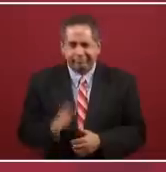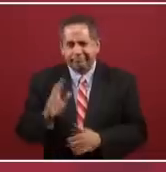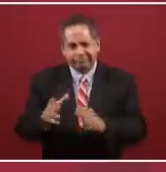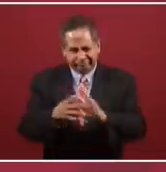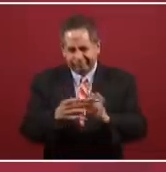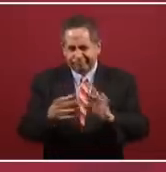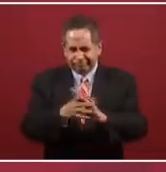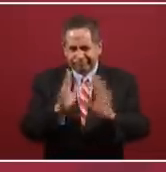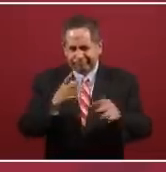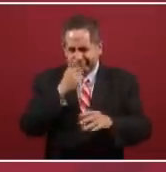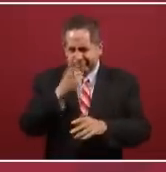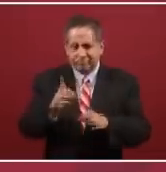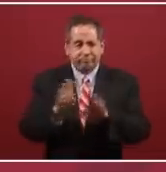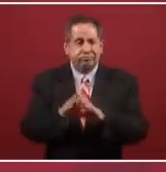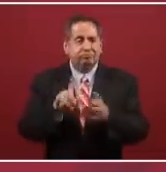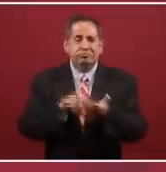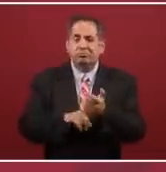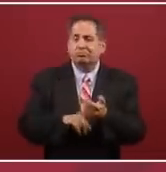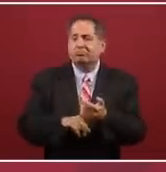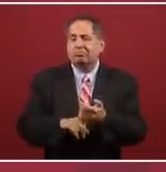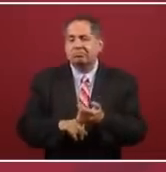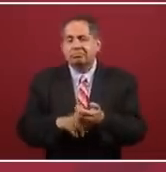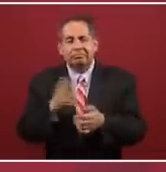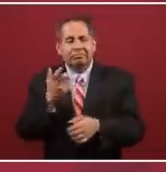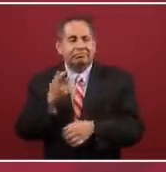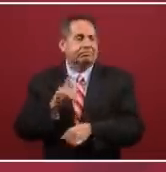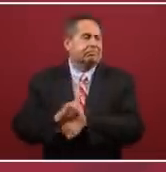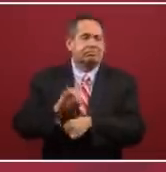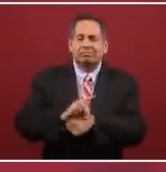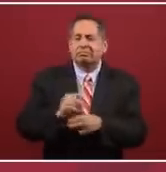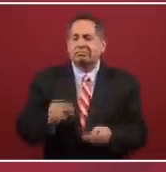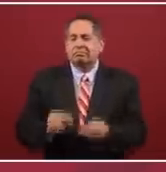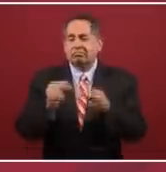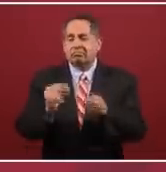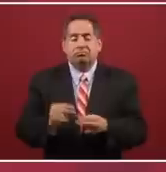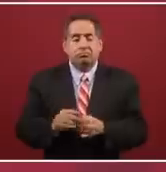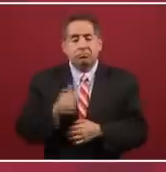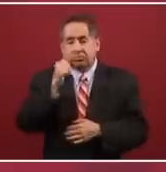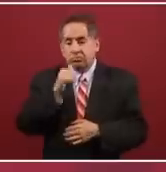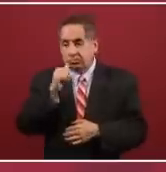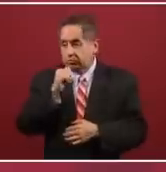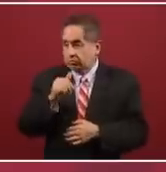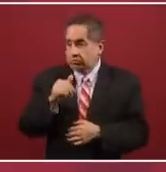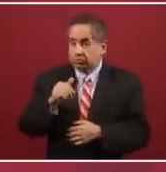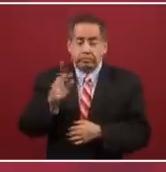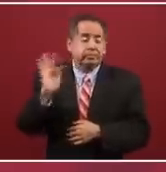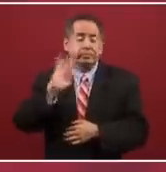ya montado un negocio para contratar una empresa.